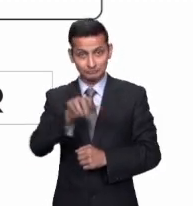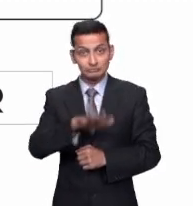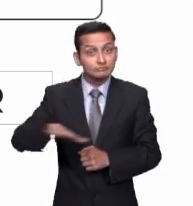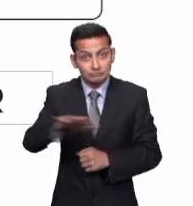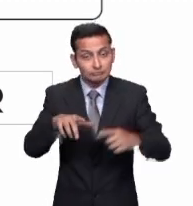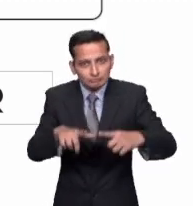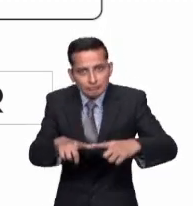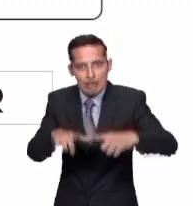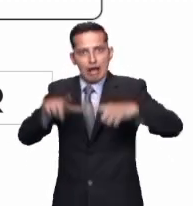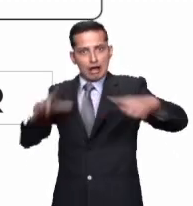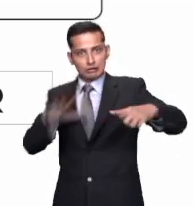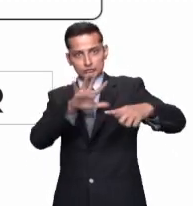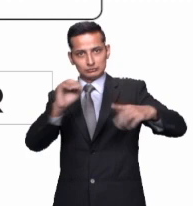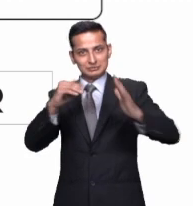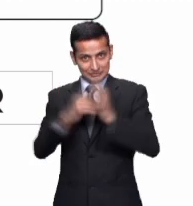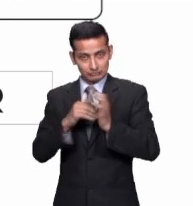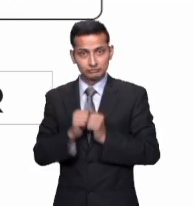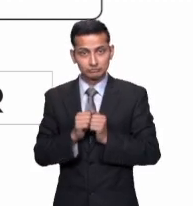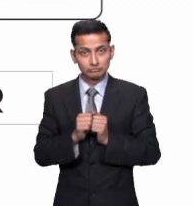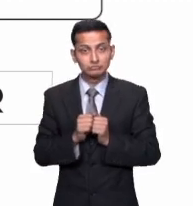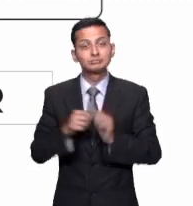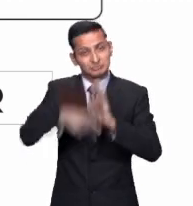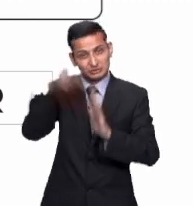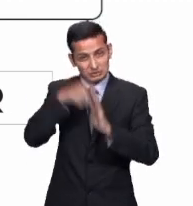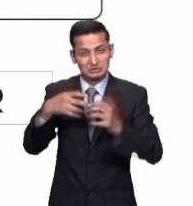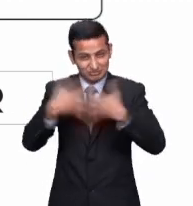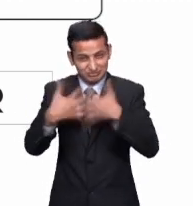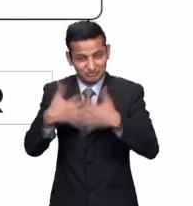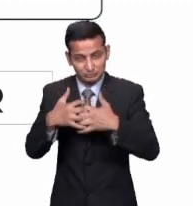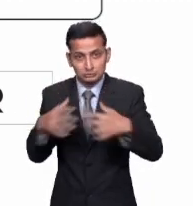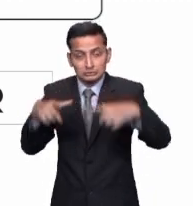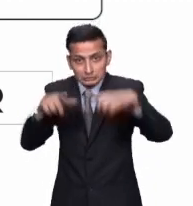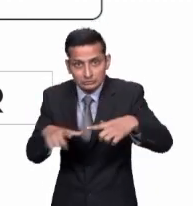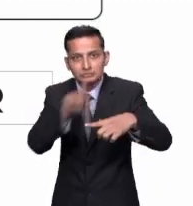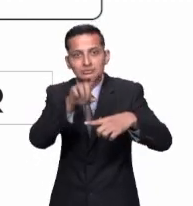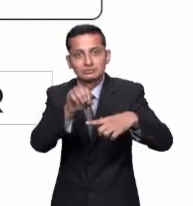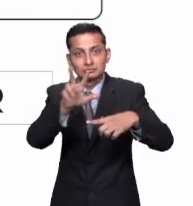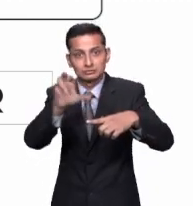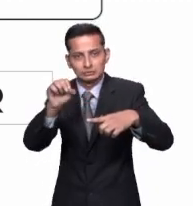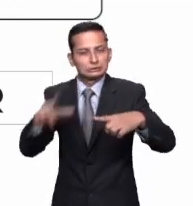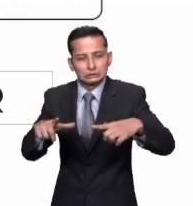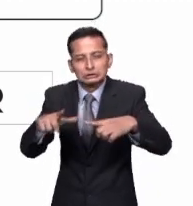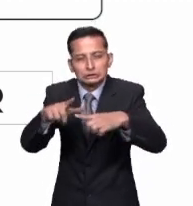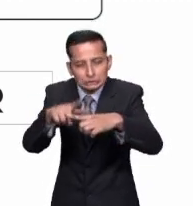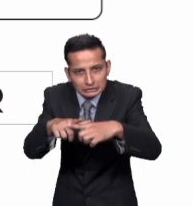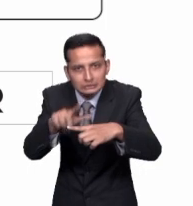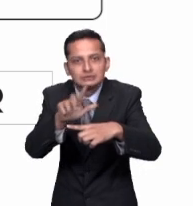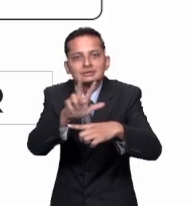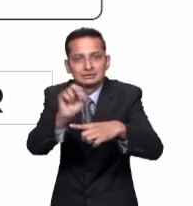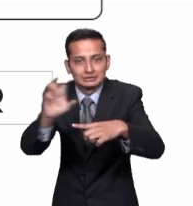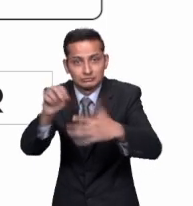en al menos 50.000 hectáreas y reducir el área de explotación petrolera autorizada por la Asamblea Nacional en el Parque Nacional Yasuní